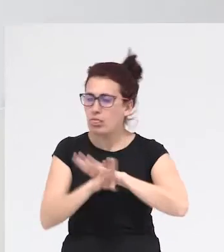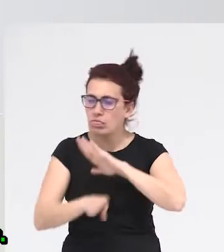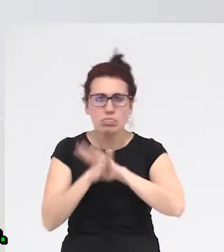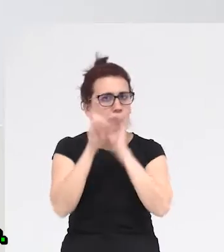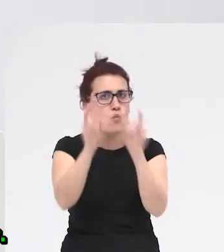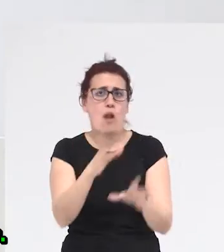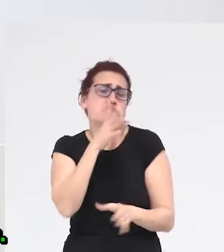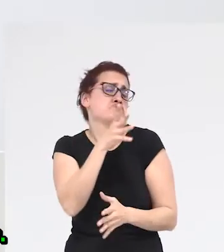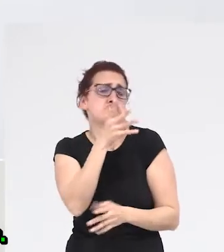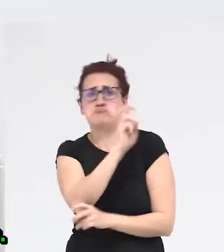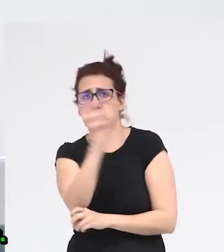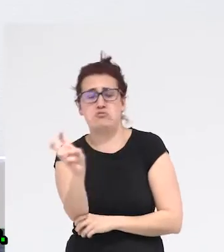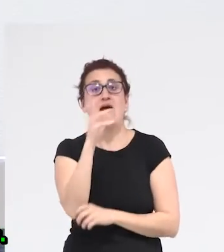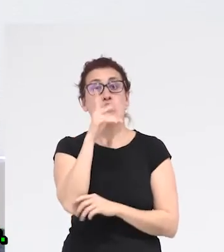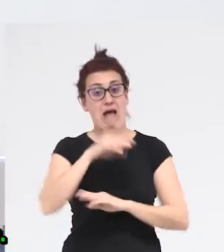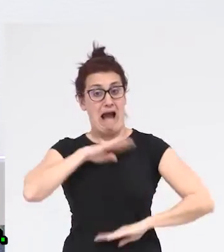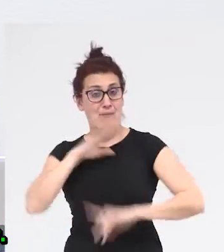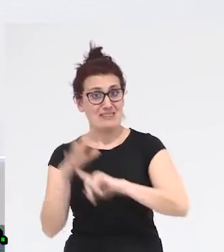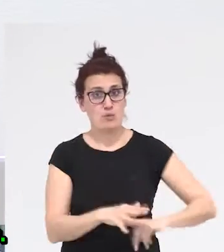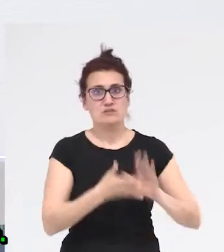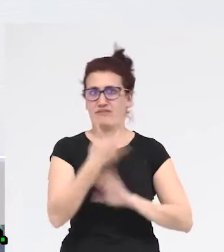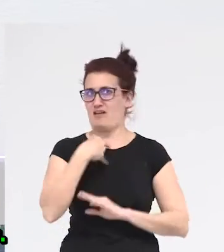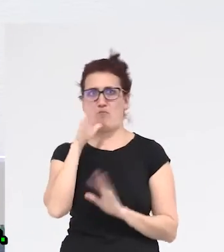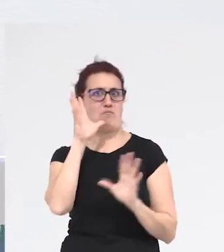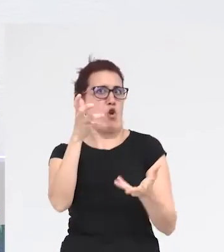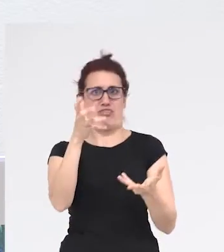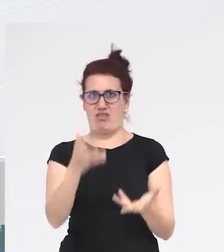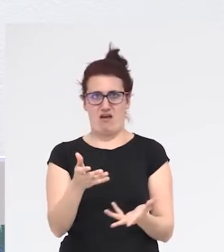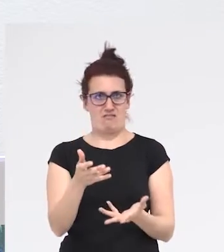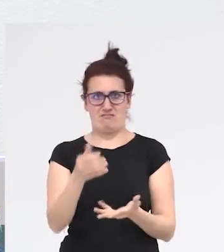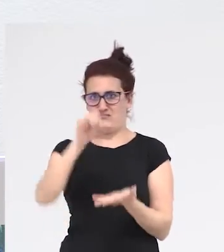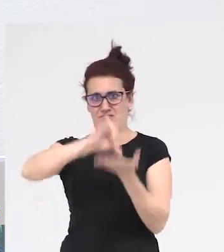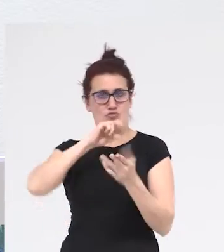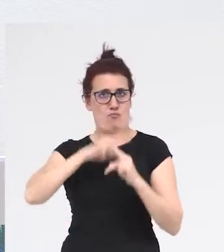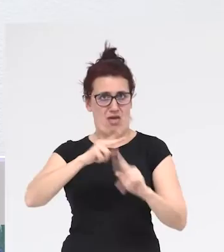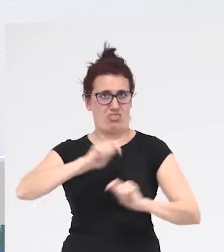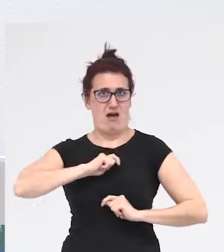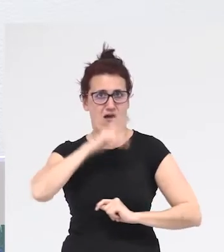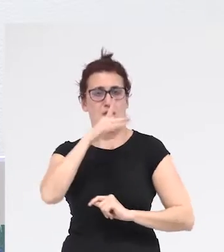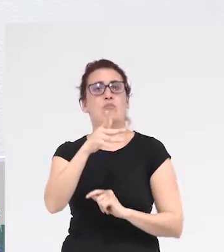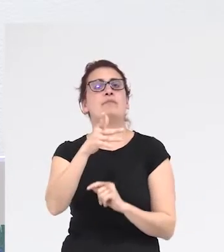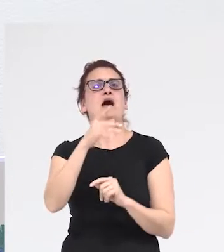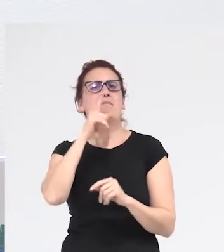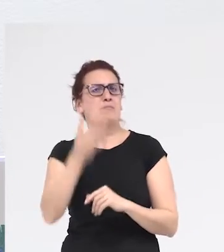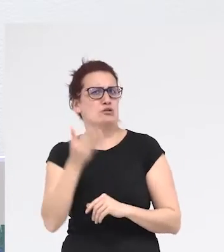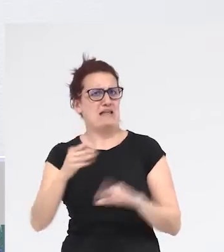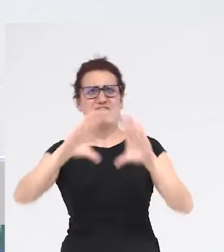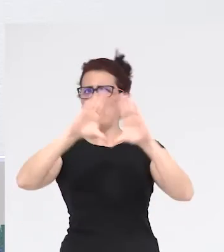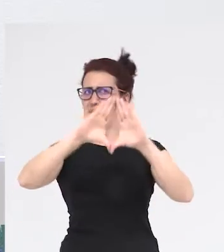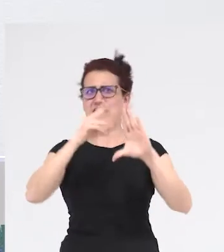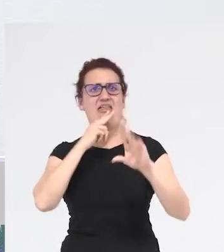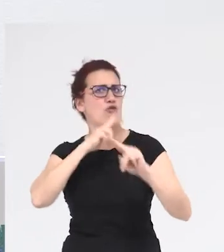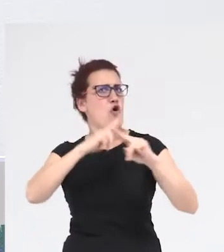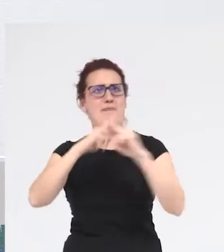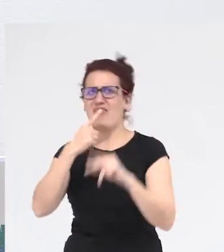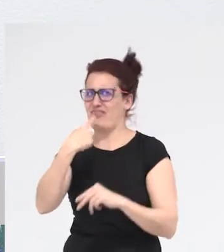motivos, el capacitismo se vuelve una violencia central de nombrar, ¿no? O sea, a mí me resulta importantísimo que las feministas nombremos el